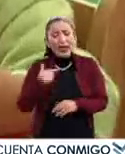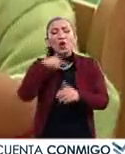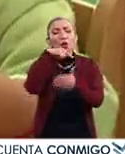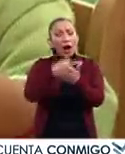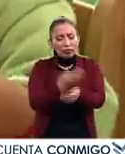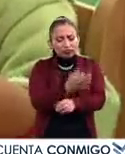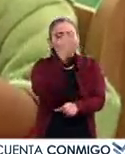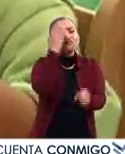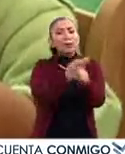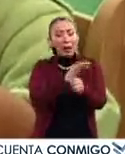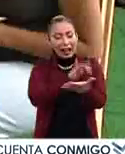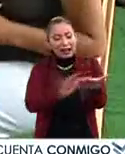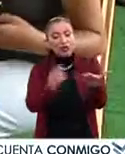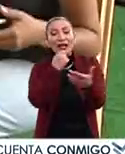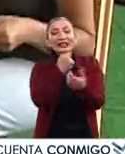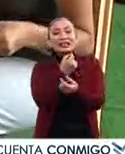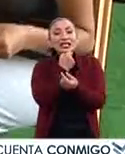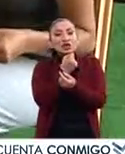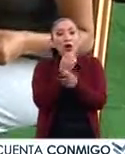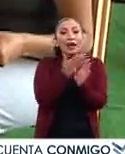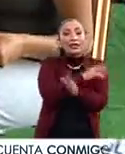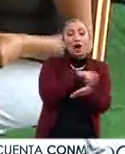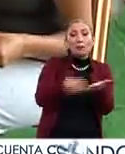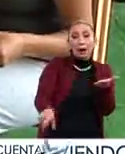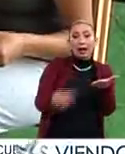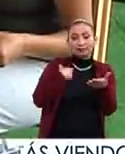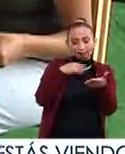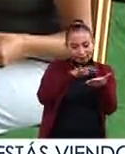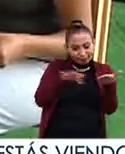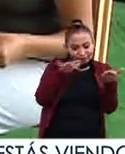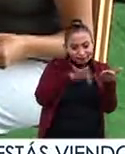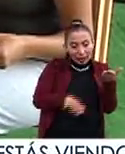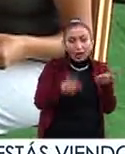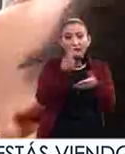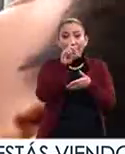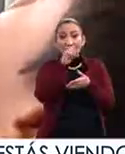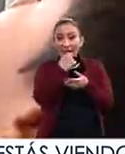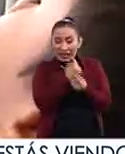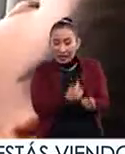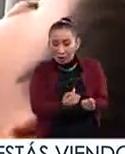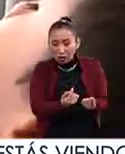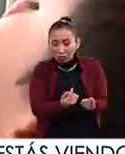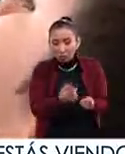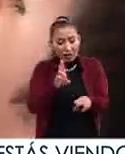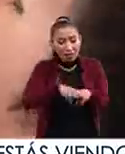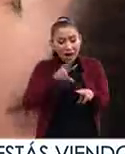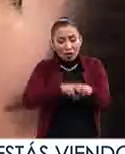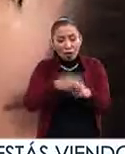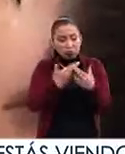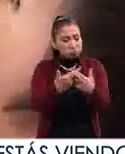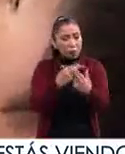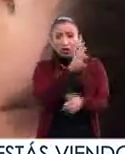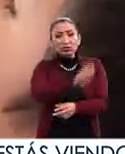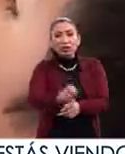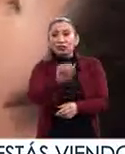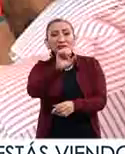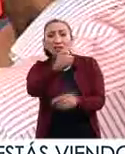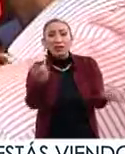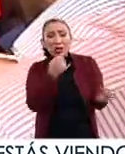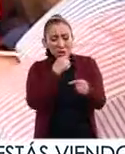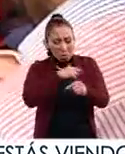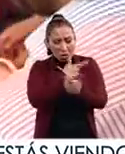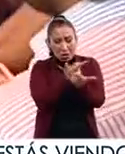espacio para lectura precompra. A toda madre. Y eso de 30 sentados en el suelo caben